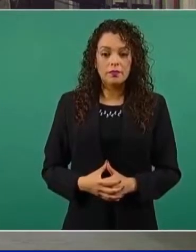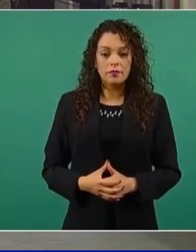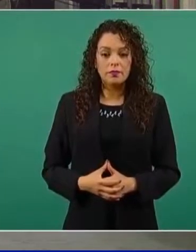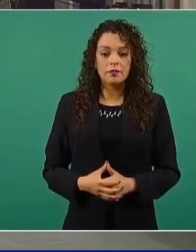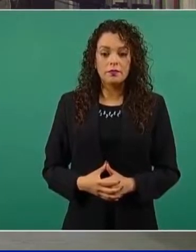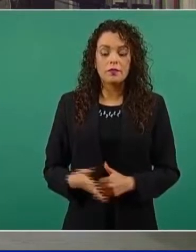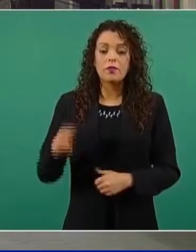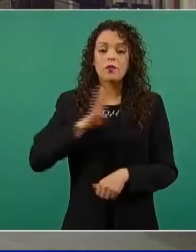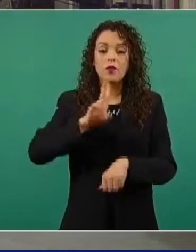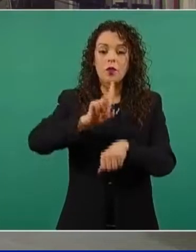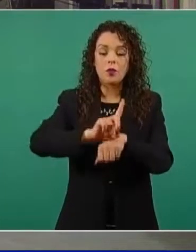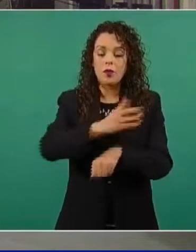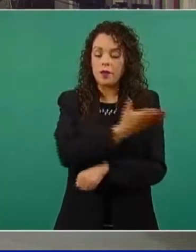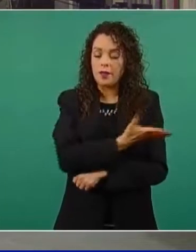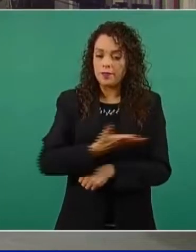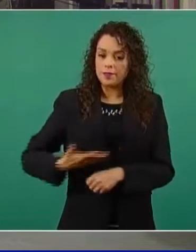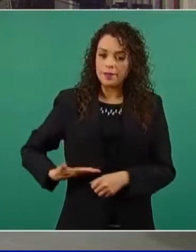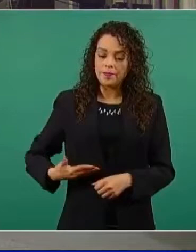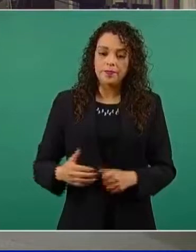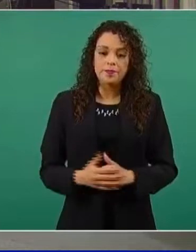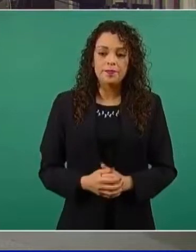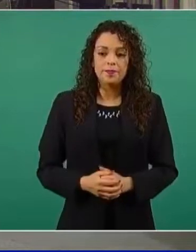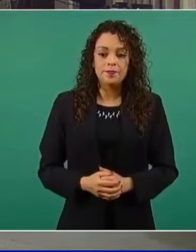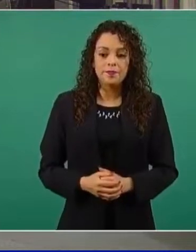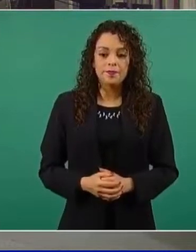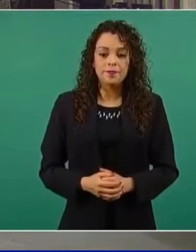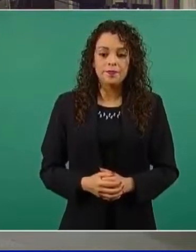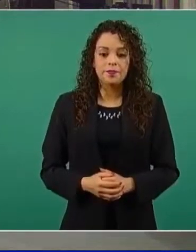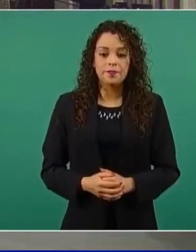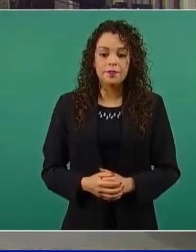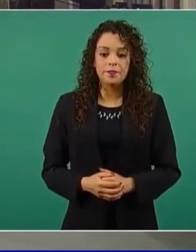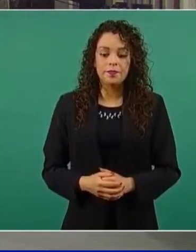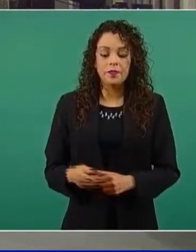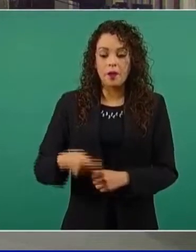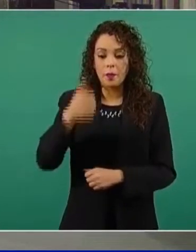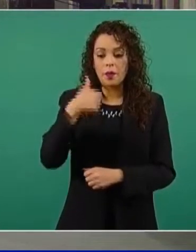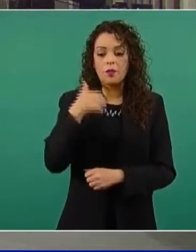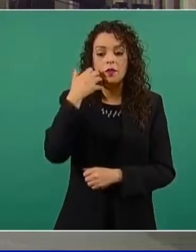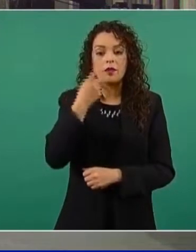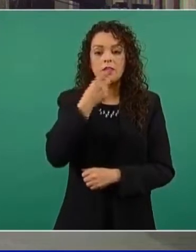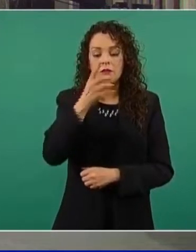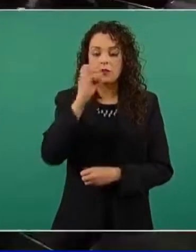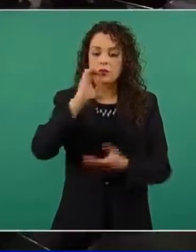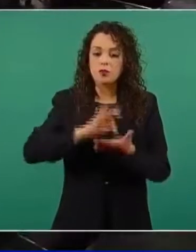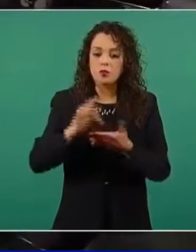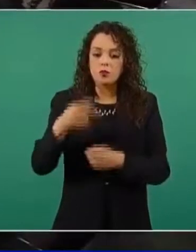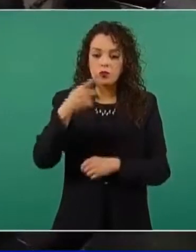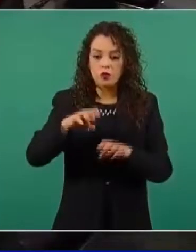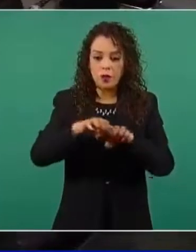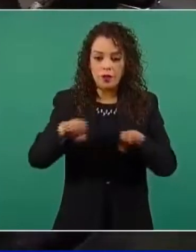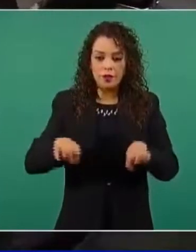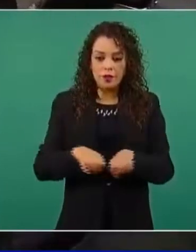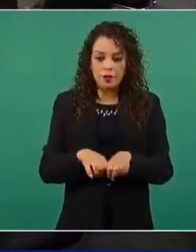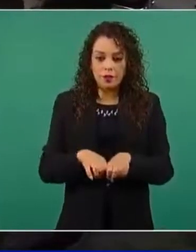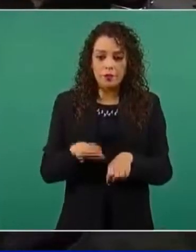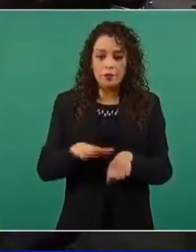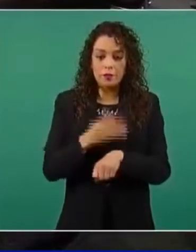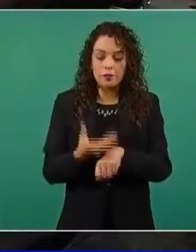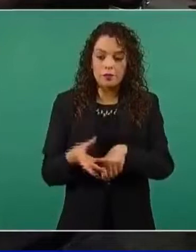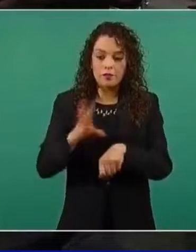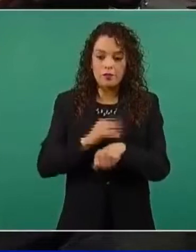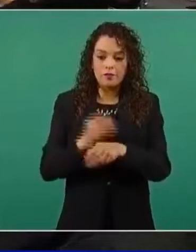Buen día, señor presidente. En principio, pues, agradecer a su equipo de comunicación social por el ingreso